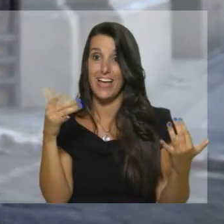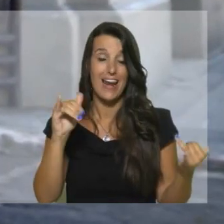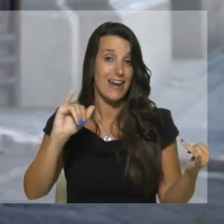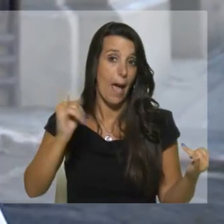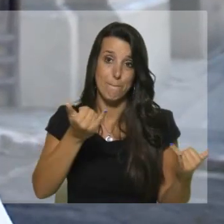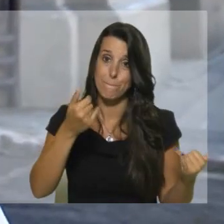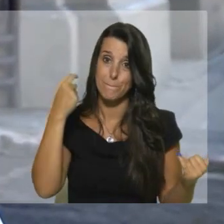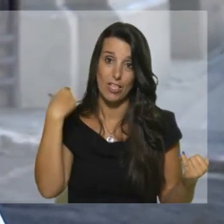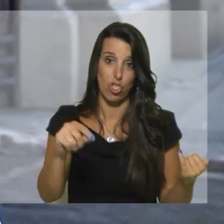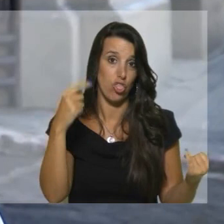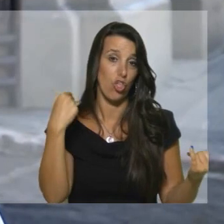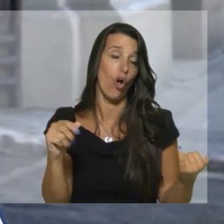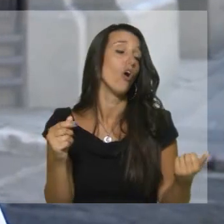inmediata